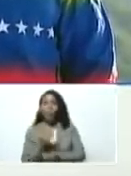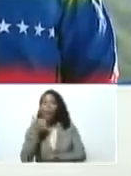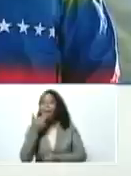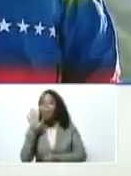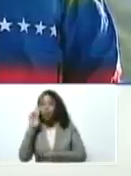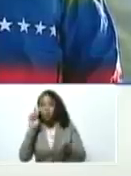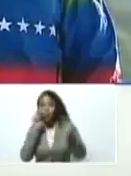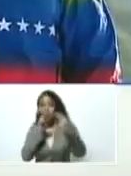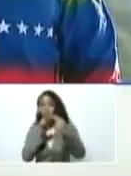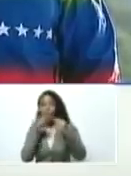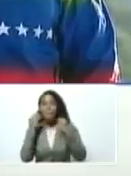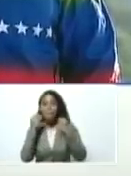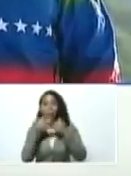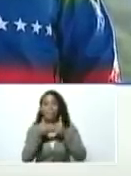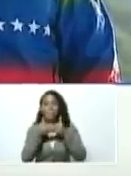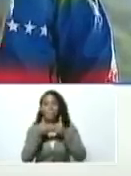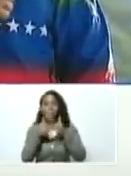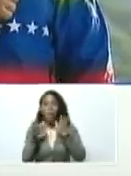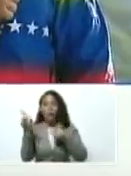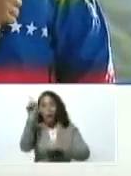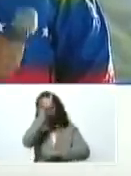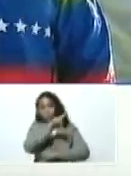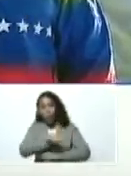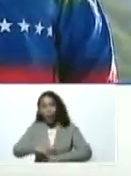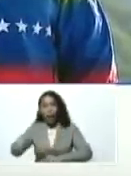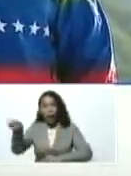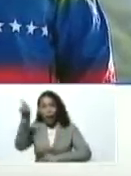vemos para inaugurar la rueda.